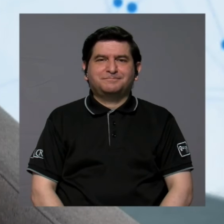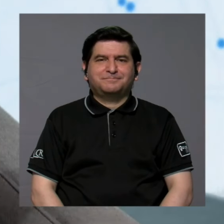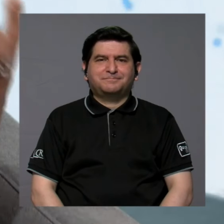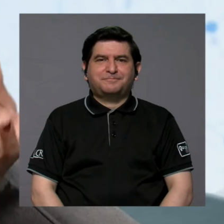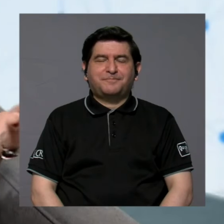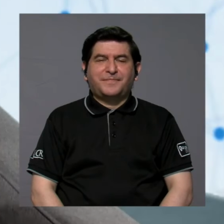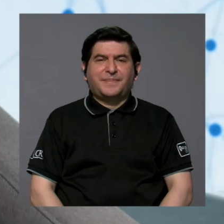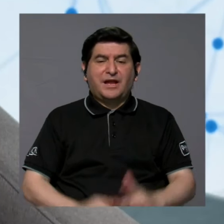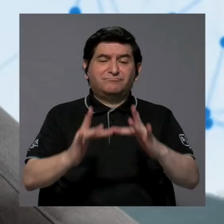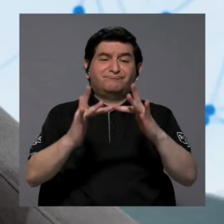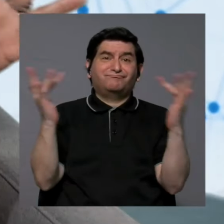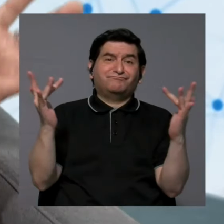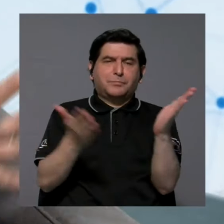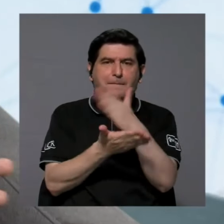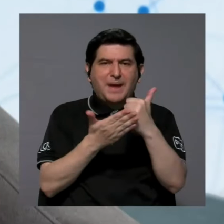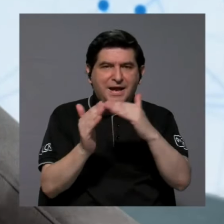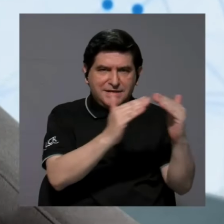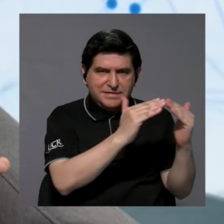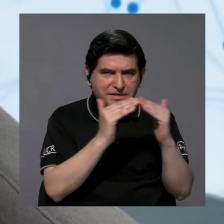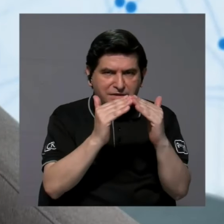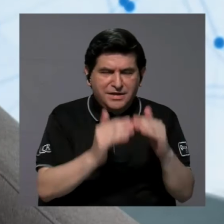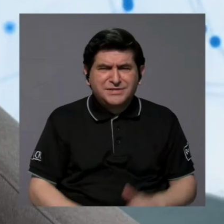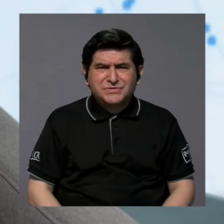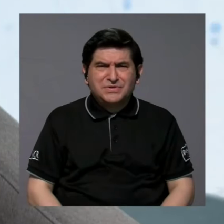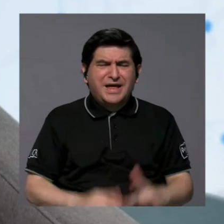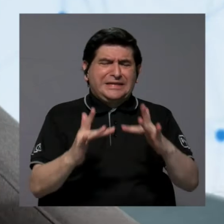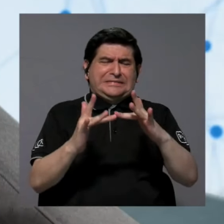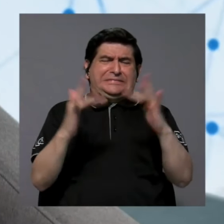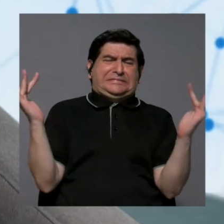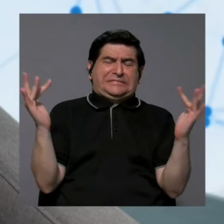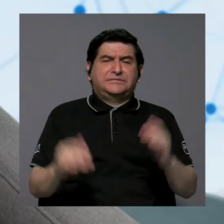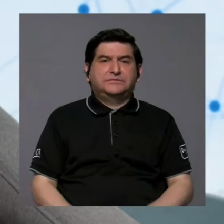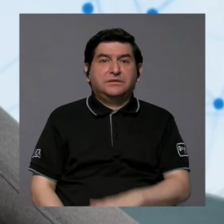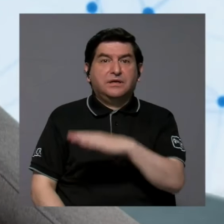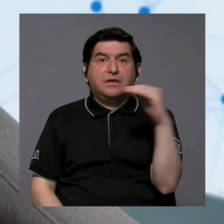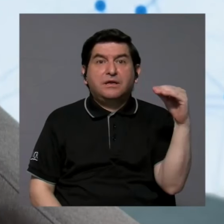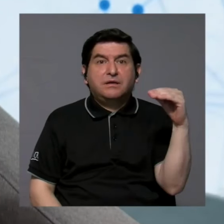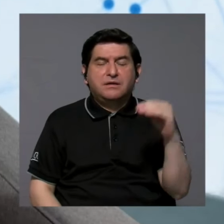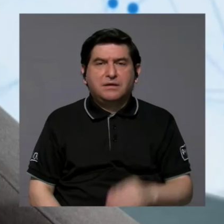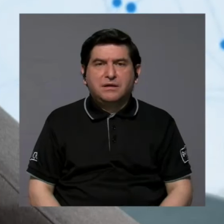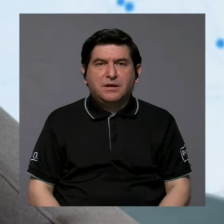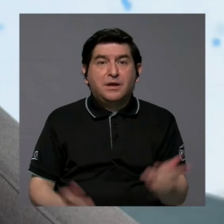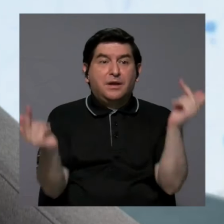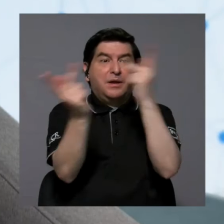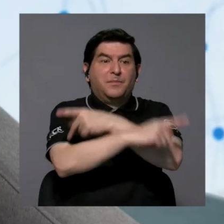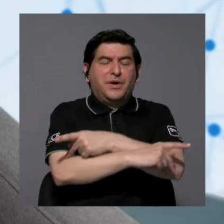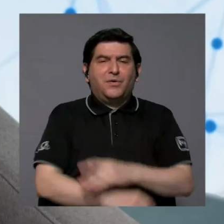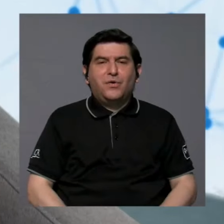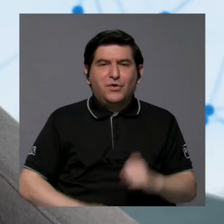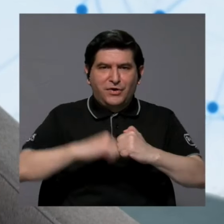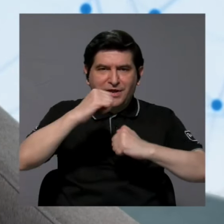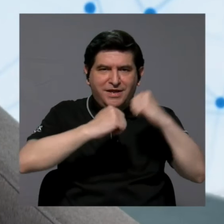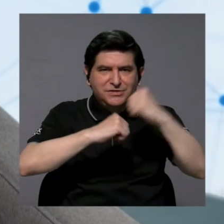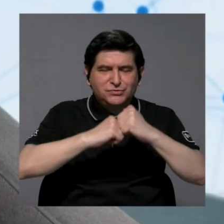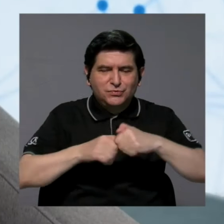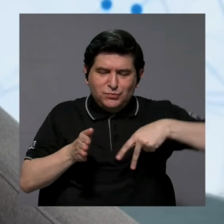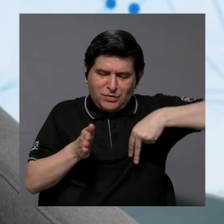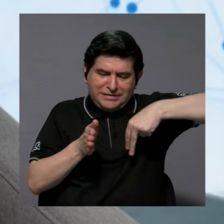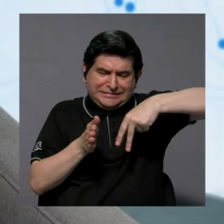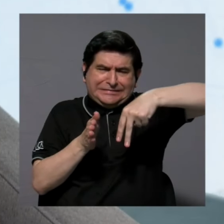Tenemos desconexiones, partes de las ciudades tremendamente desconectadas, y ni qué decir de la infraestructura más de aceras, por